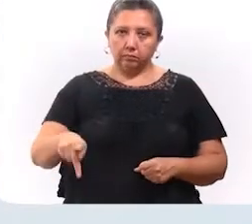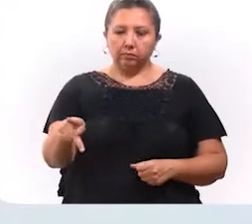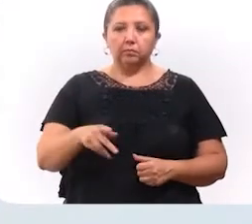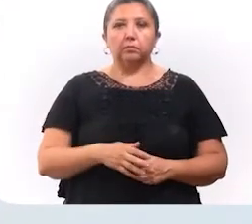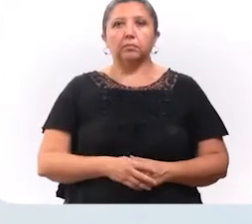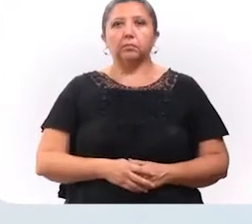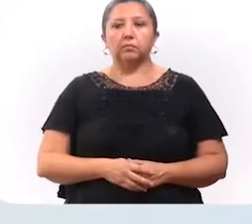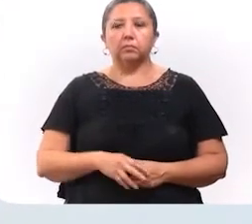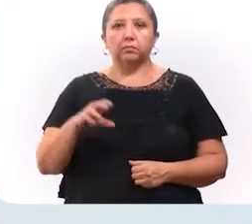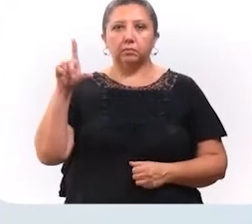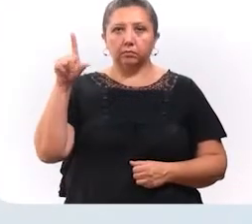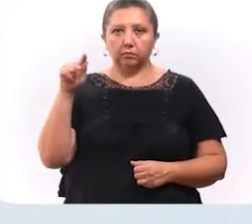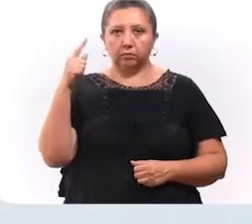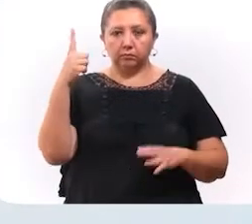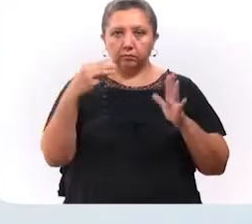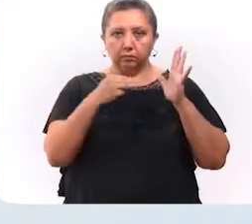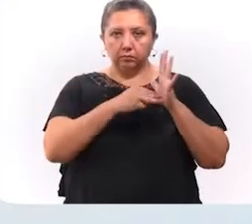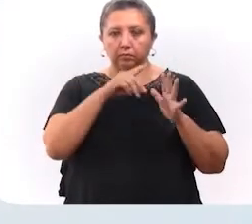hospitales públicos.